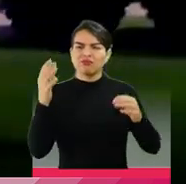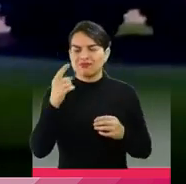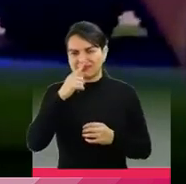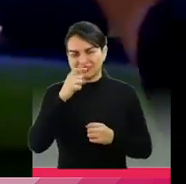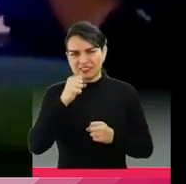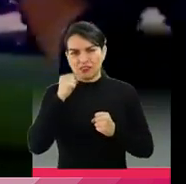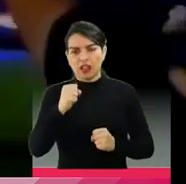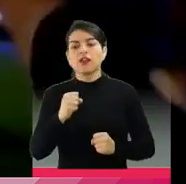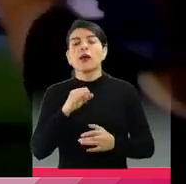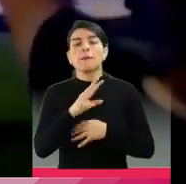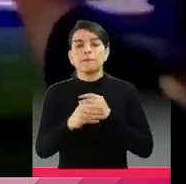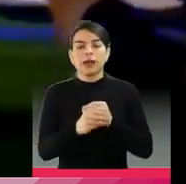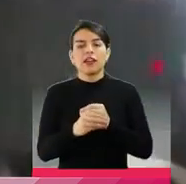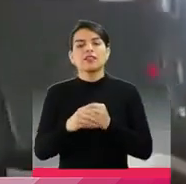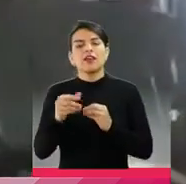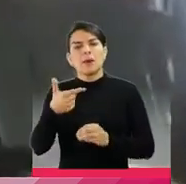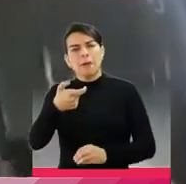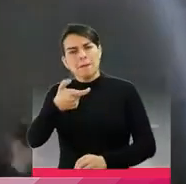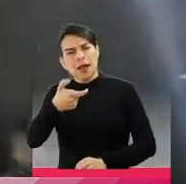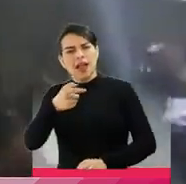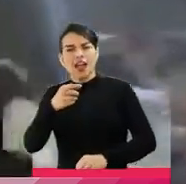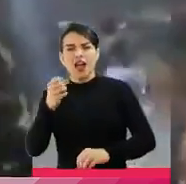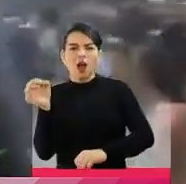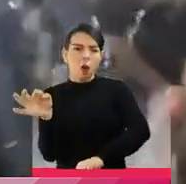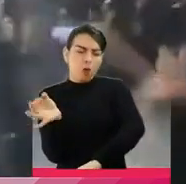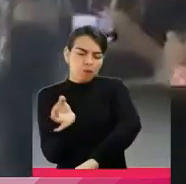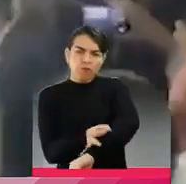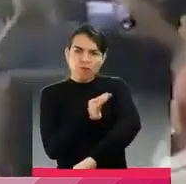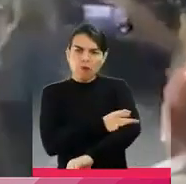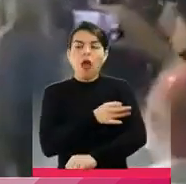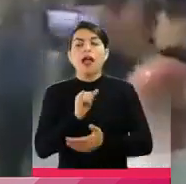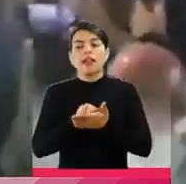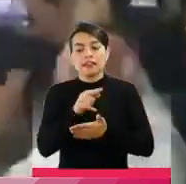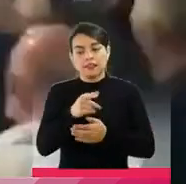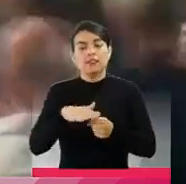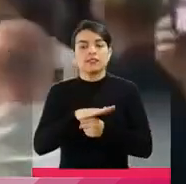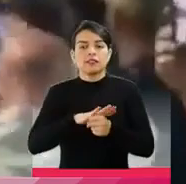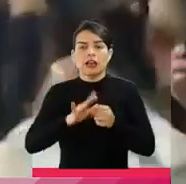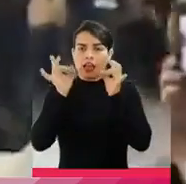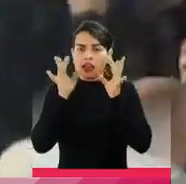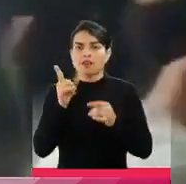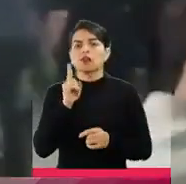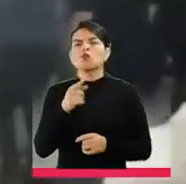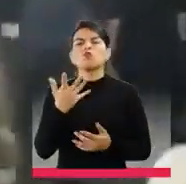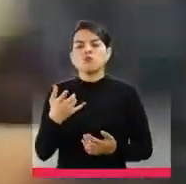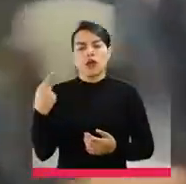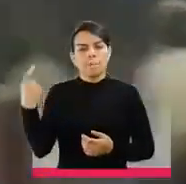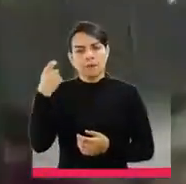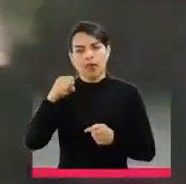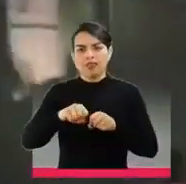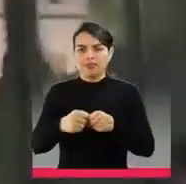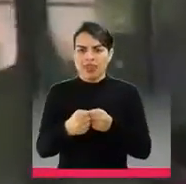blindados. El estado de salud de Jacob Blake es grave debido a que las balas le afectaron la médula espinal y puede quedar parapléjico.